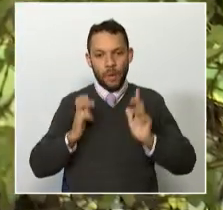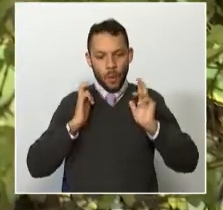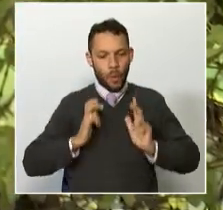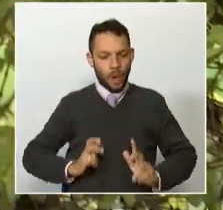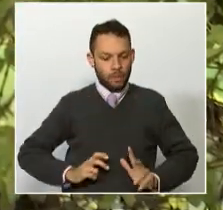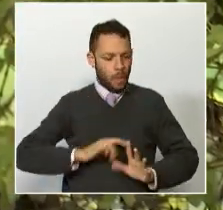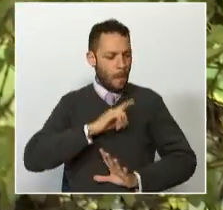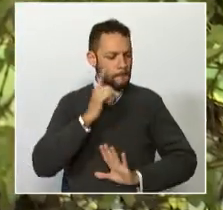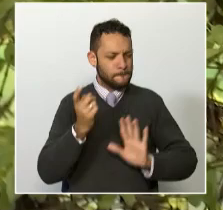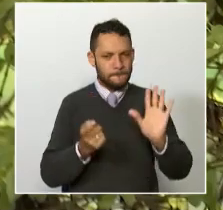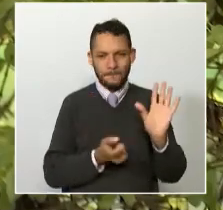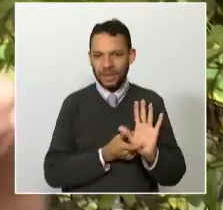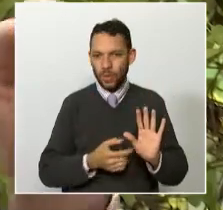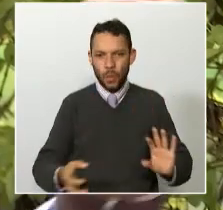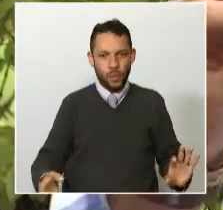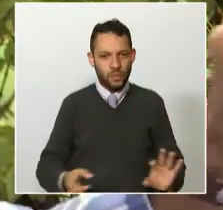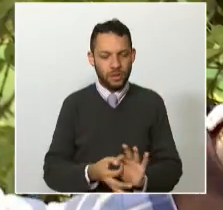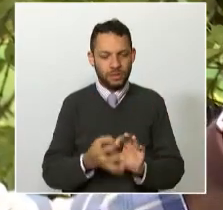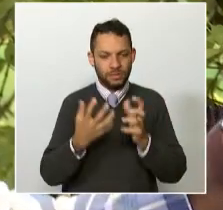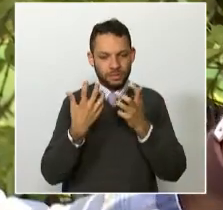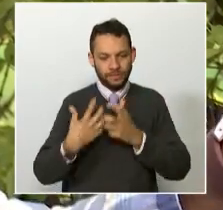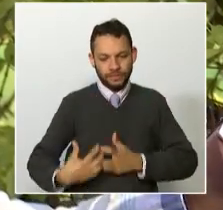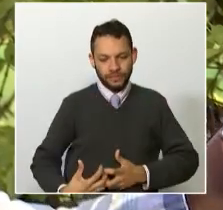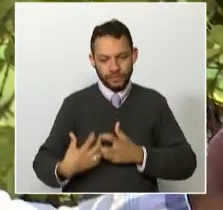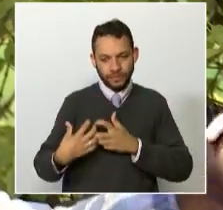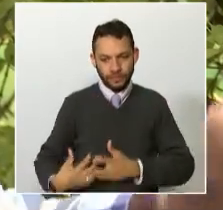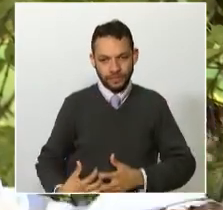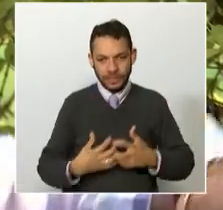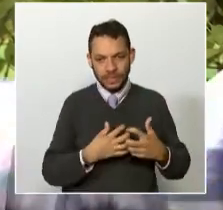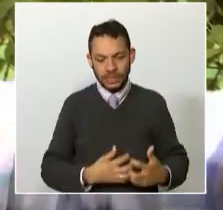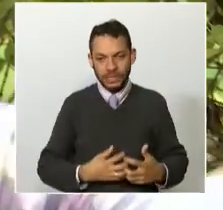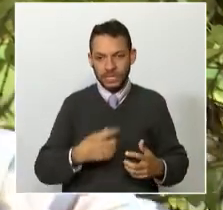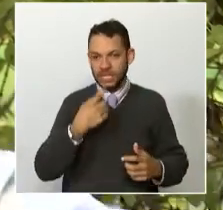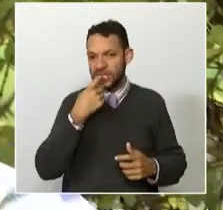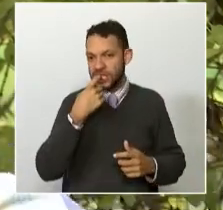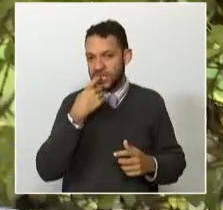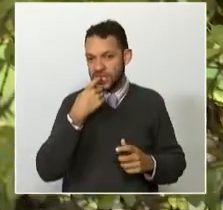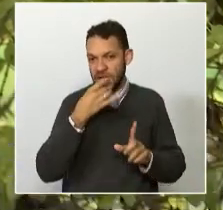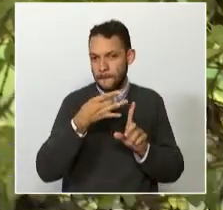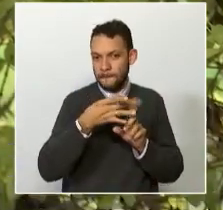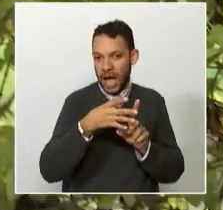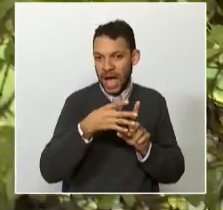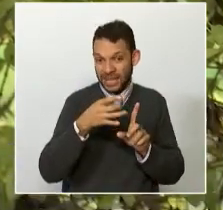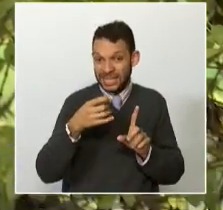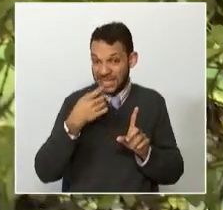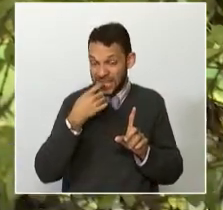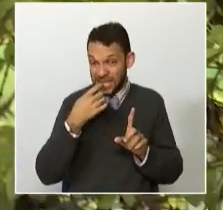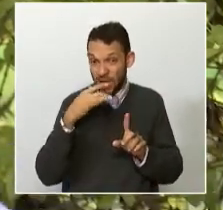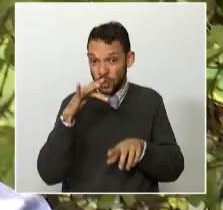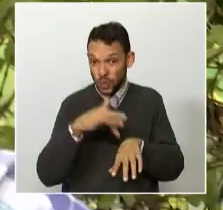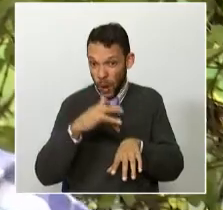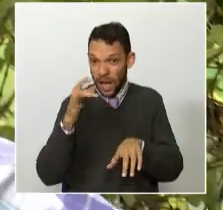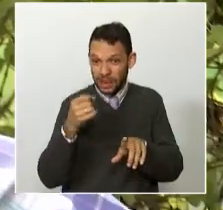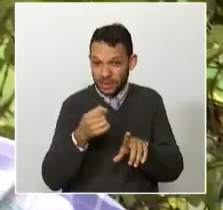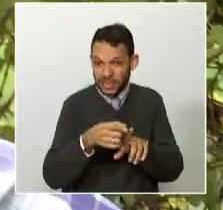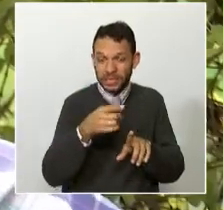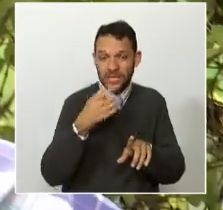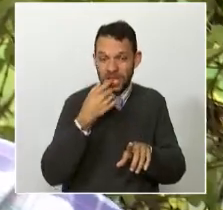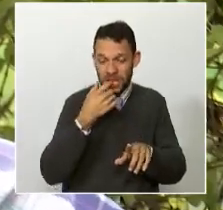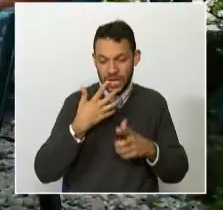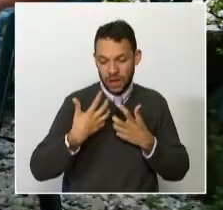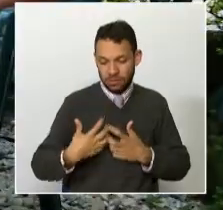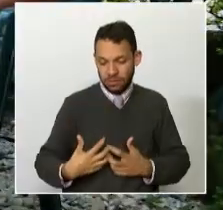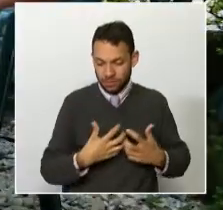un órgano. Y que cuando yo le toco a ella una pieza dental, le estoy tocando un órgano que le habrán tocado a doña